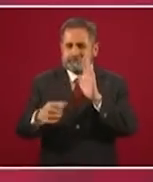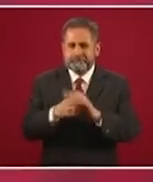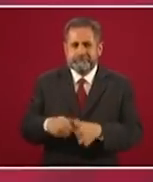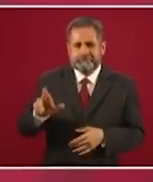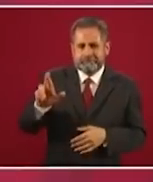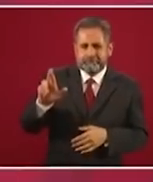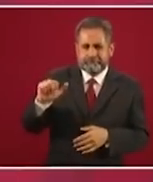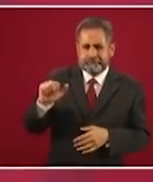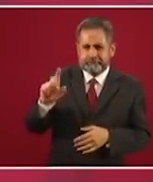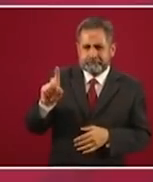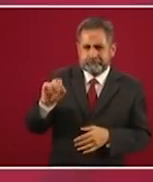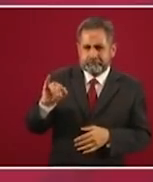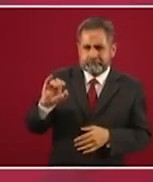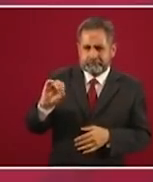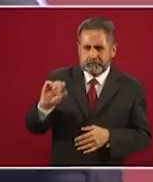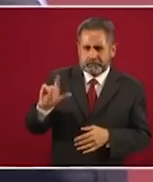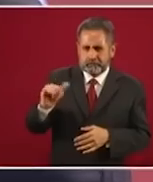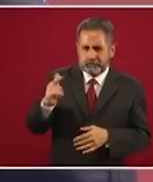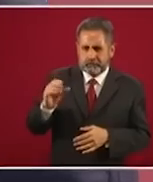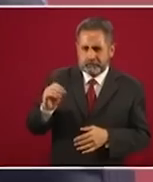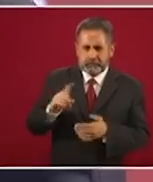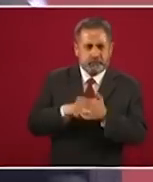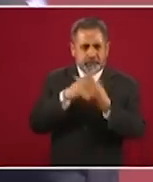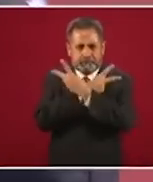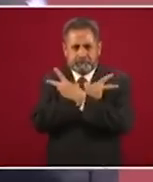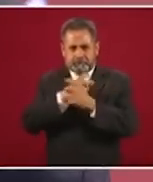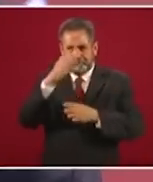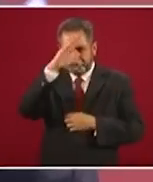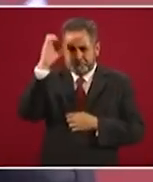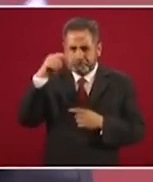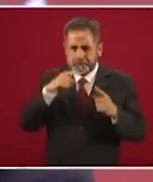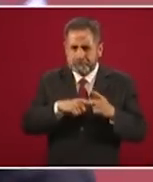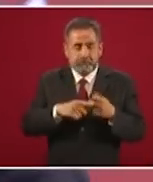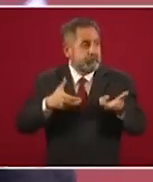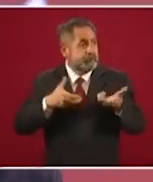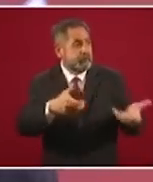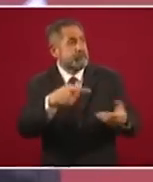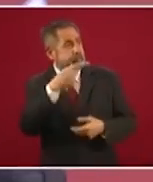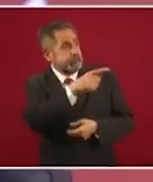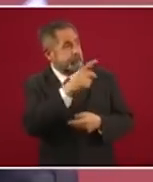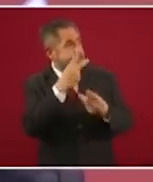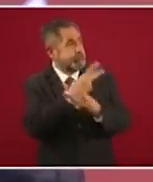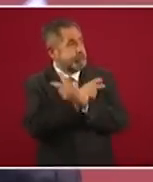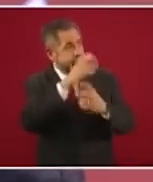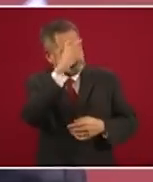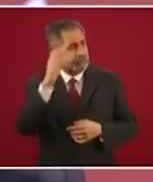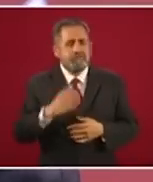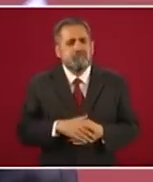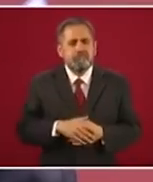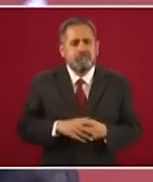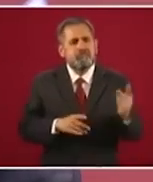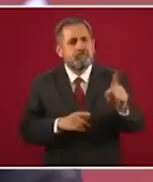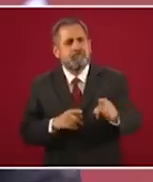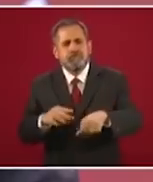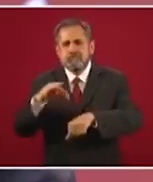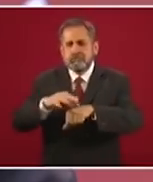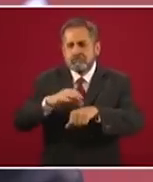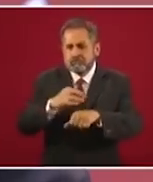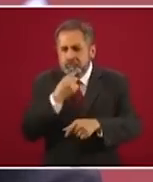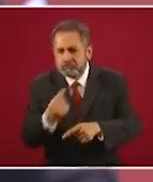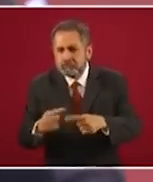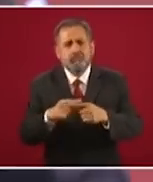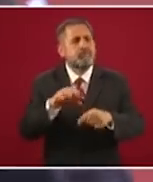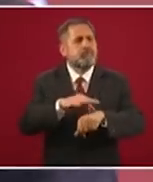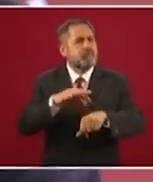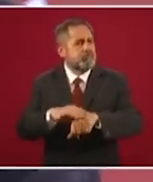radiólogos. Difícilmente uno ve en la calle un consultorio de radiólogo, lo puede ver de un pediatra, de un cardiólogo, de otro tipo de